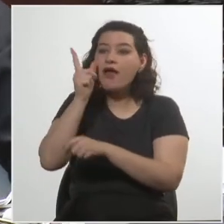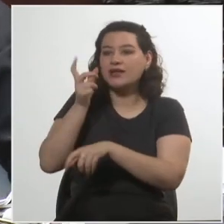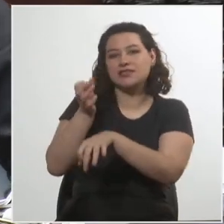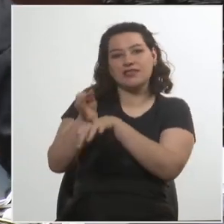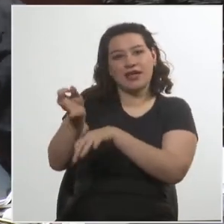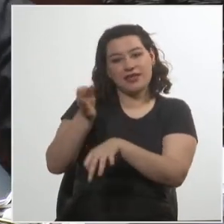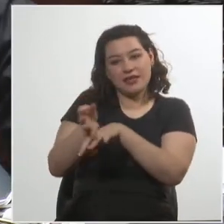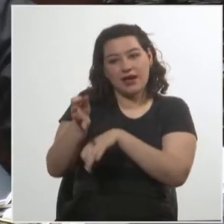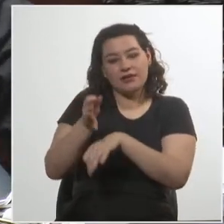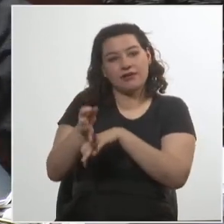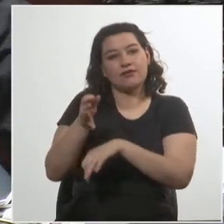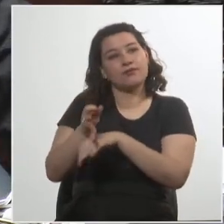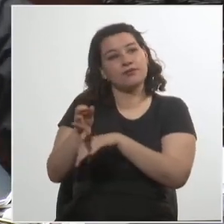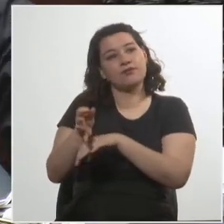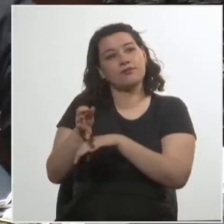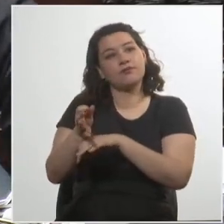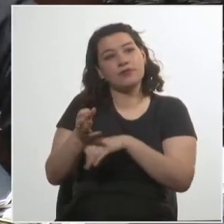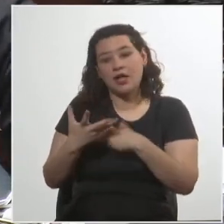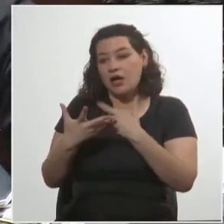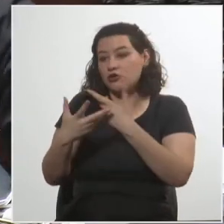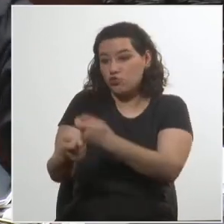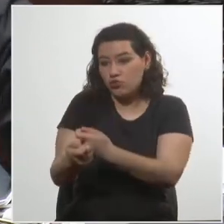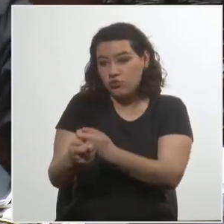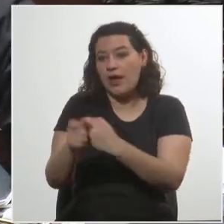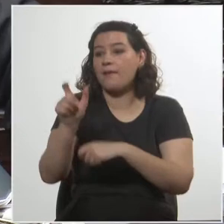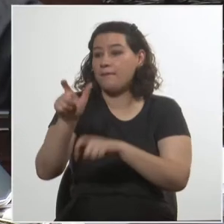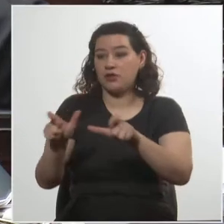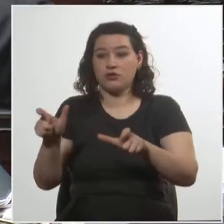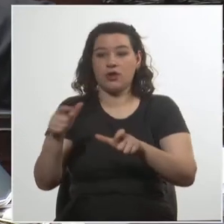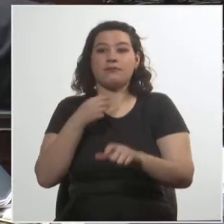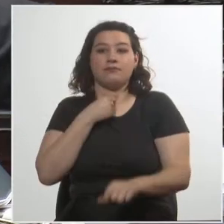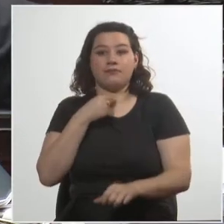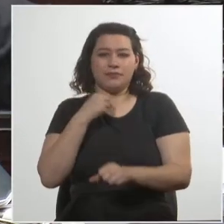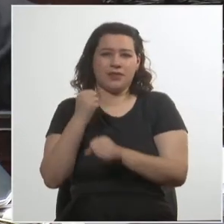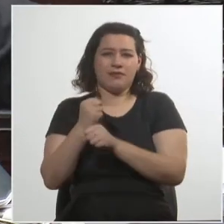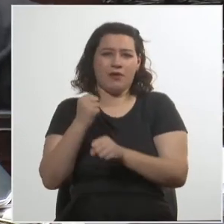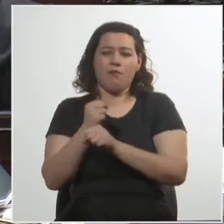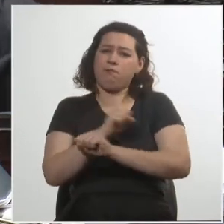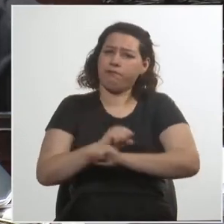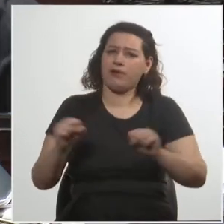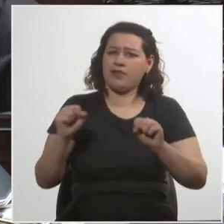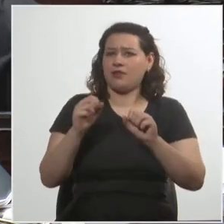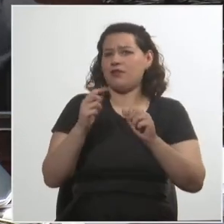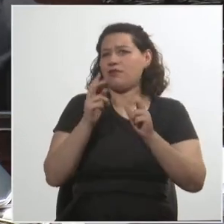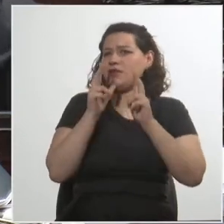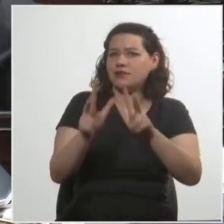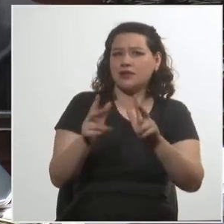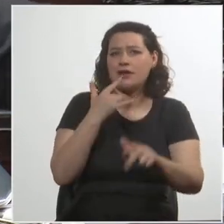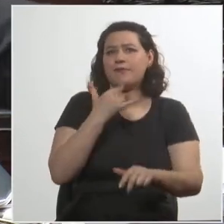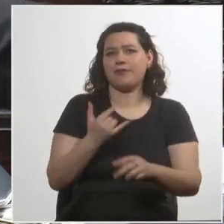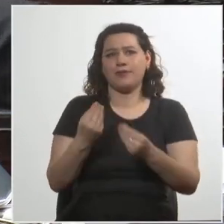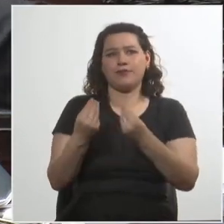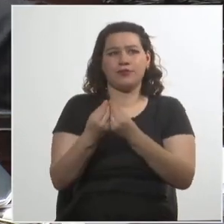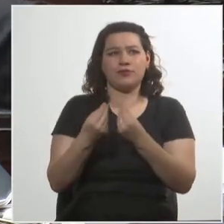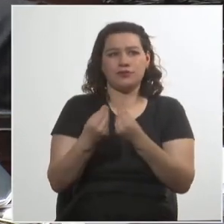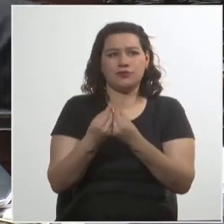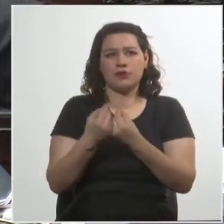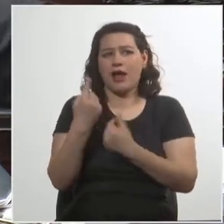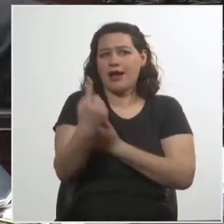y favorecen la ocupación de la mano de obra local podríamos nombrar muchas de estas industrias tal vez